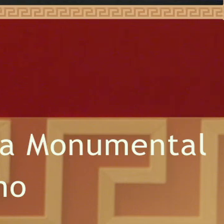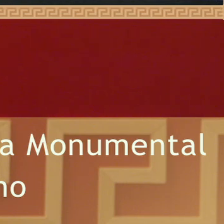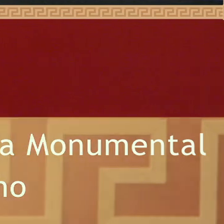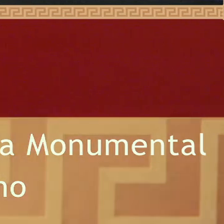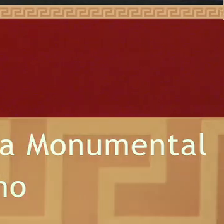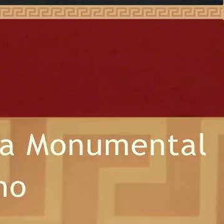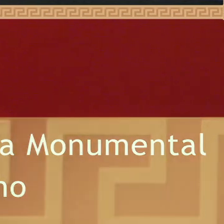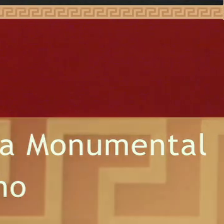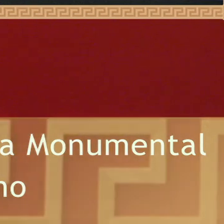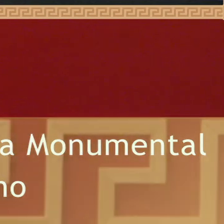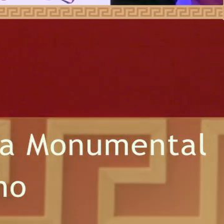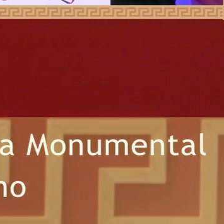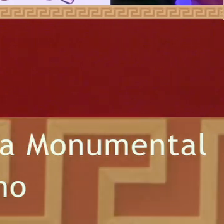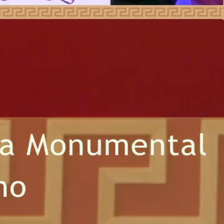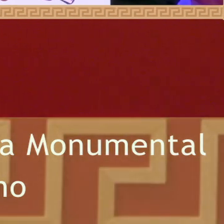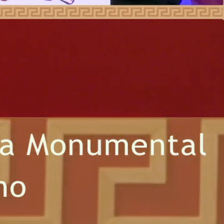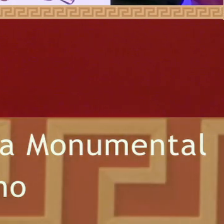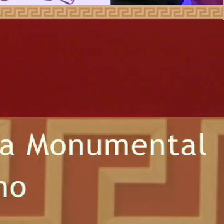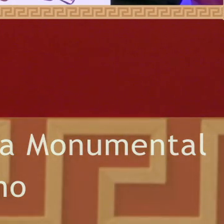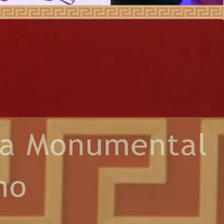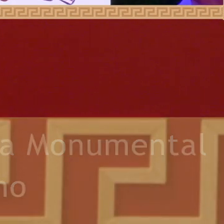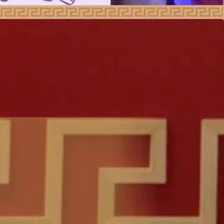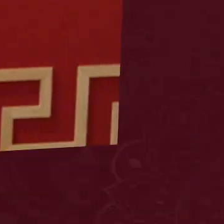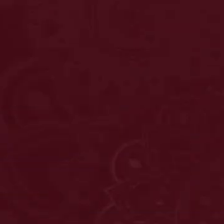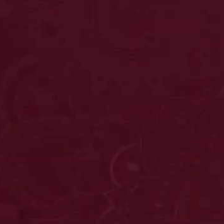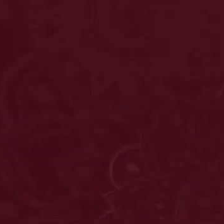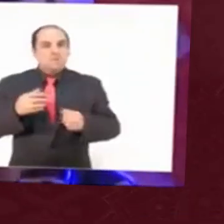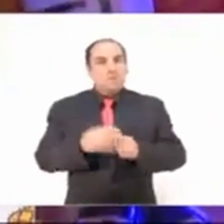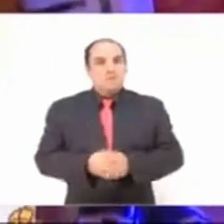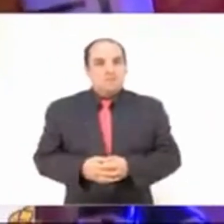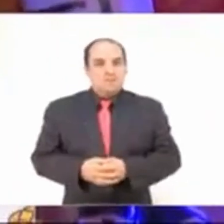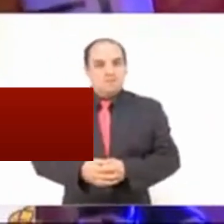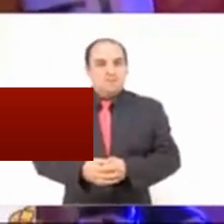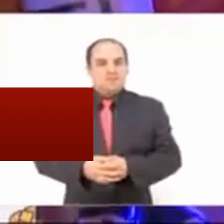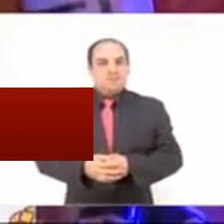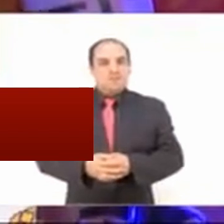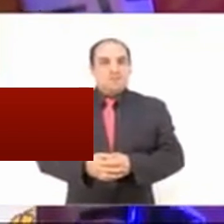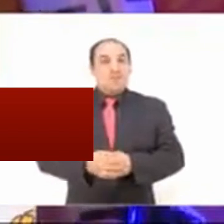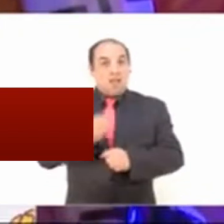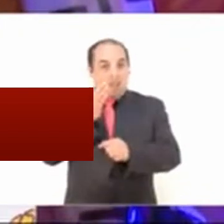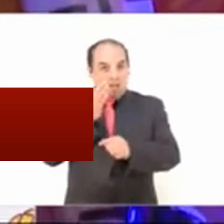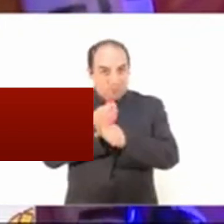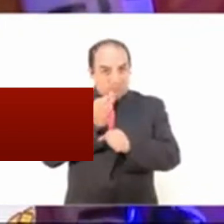escultores inspirados en el grabador Xochimilca Eduardo Robledo. El día de hoy